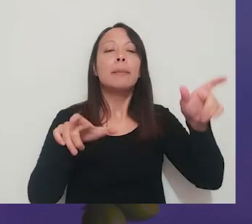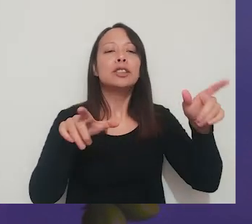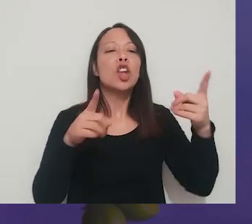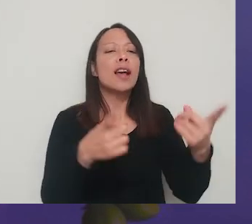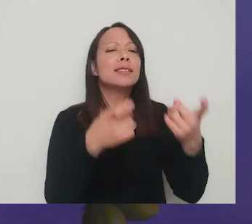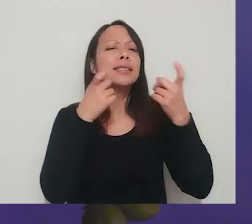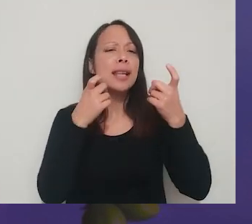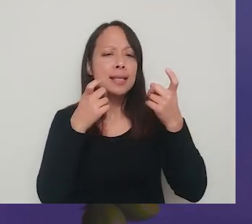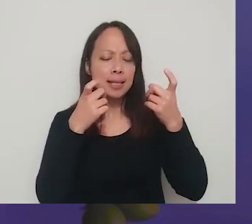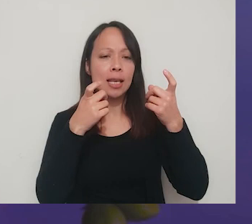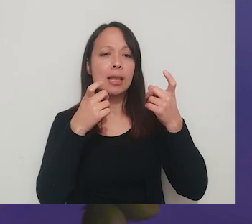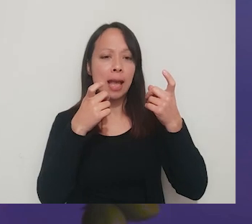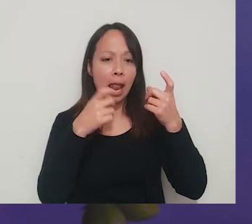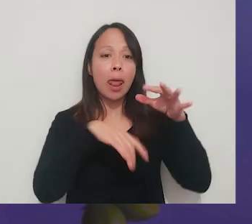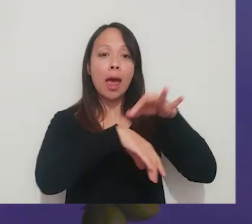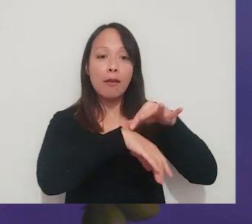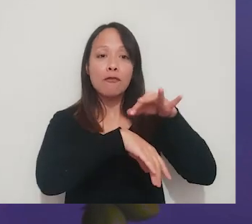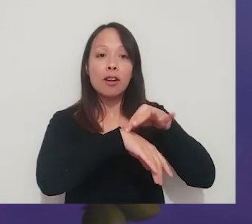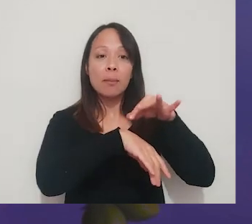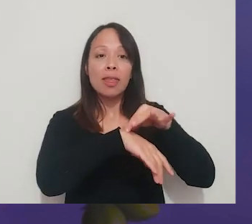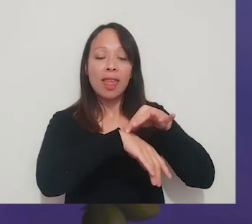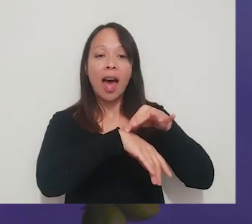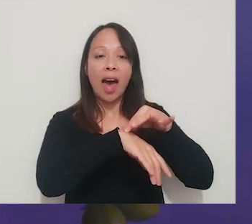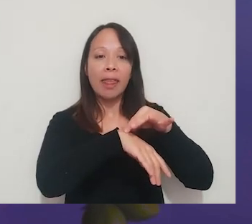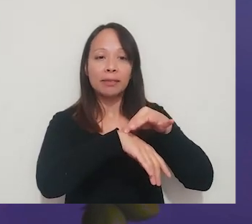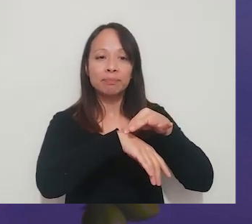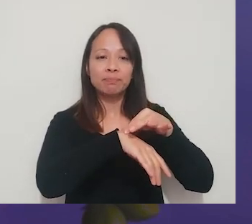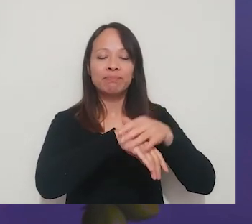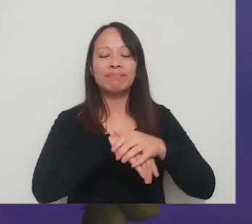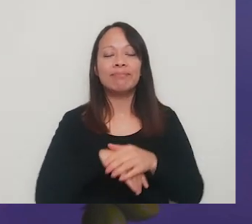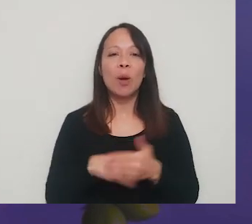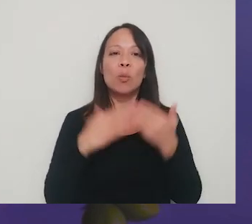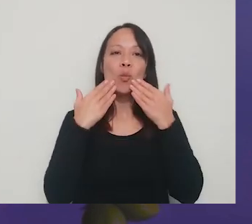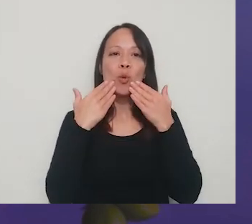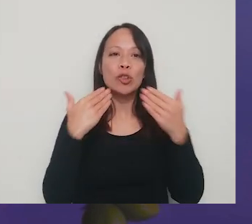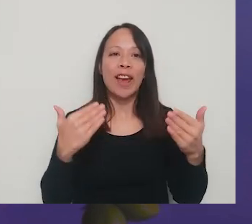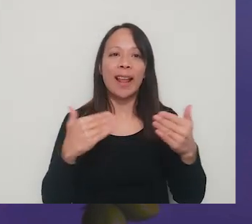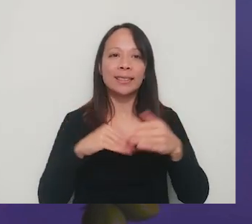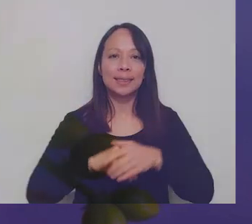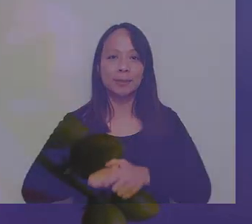personas que verdaderamente están padeciendo una enfermedad. Bueno, muchas gracias.